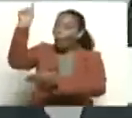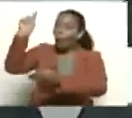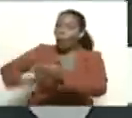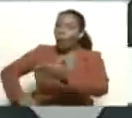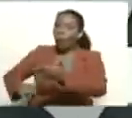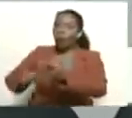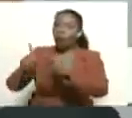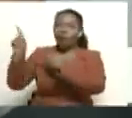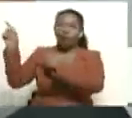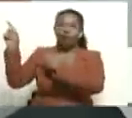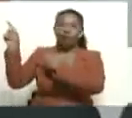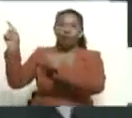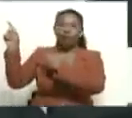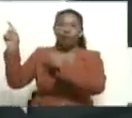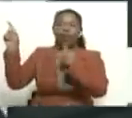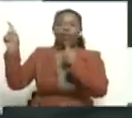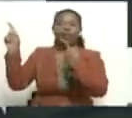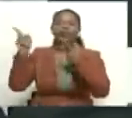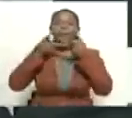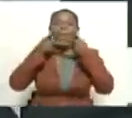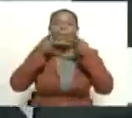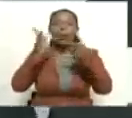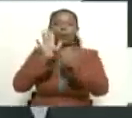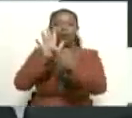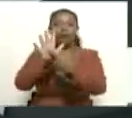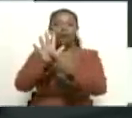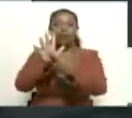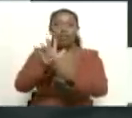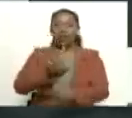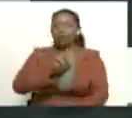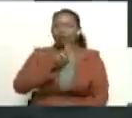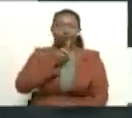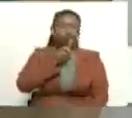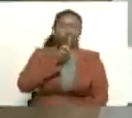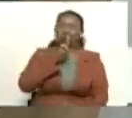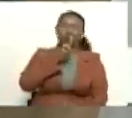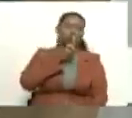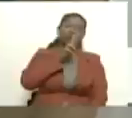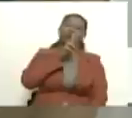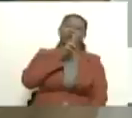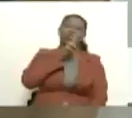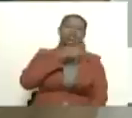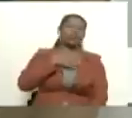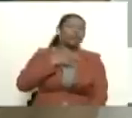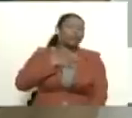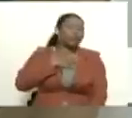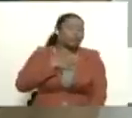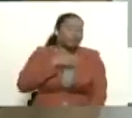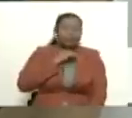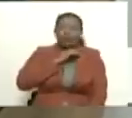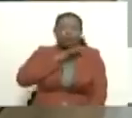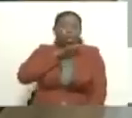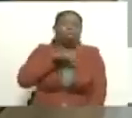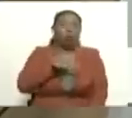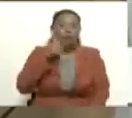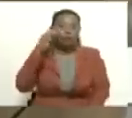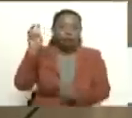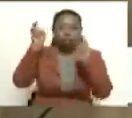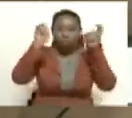que es la expresión más asquerosa, más repulsiva en